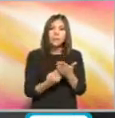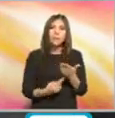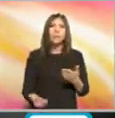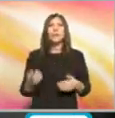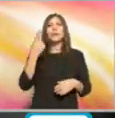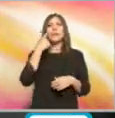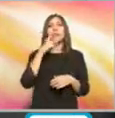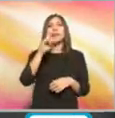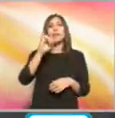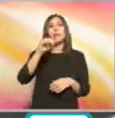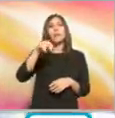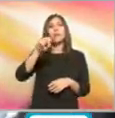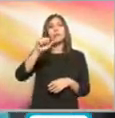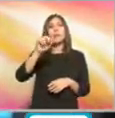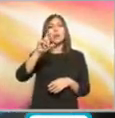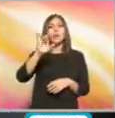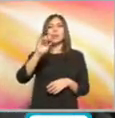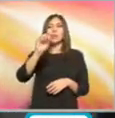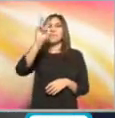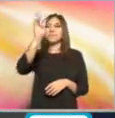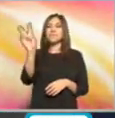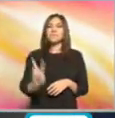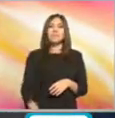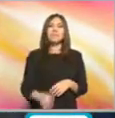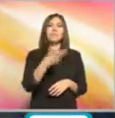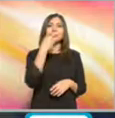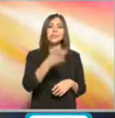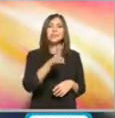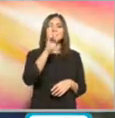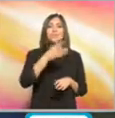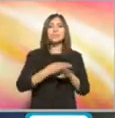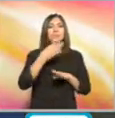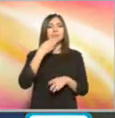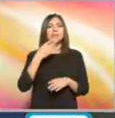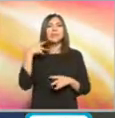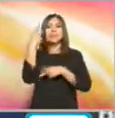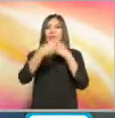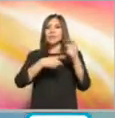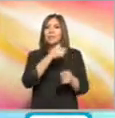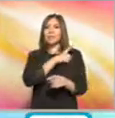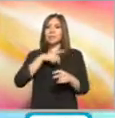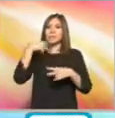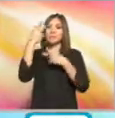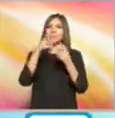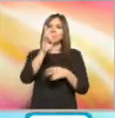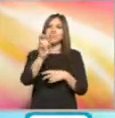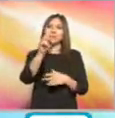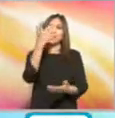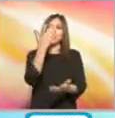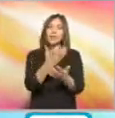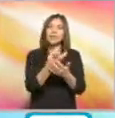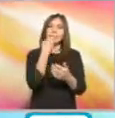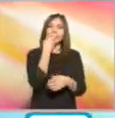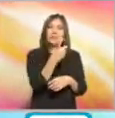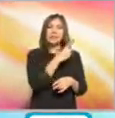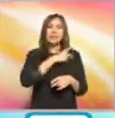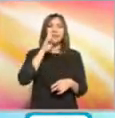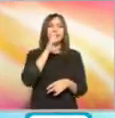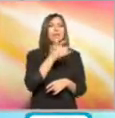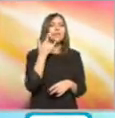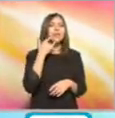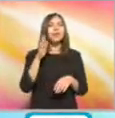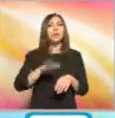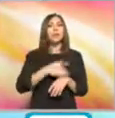de dinosaurios. Entonces, la verdad, somos una gran opción para este fin. Claro, una gran opción para este fin de semana, sobre todo porque